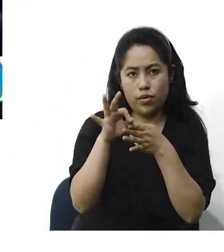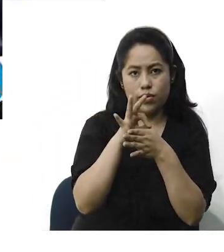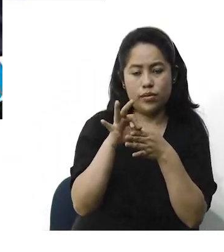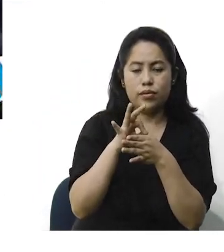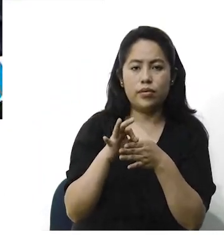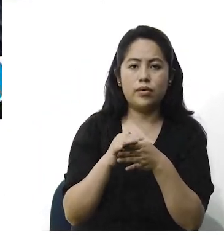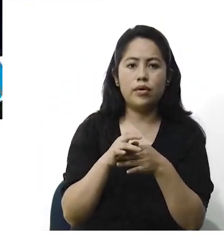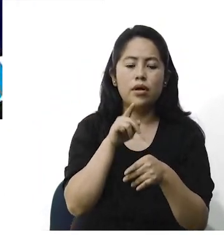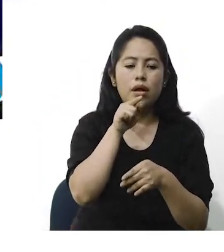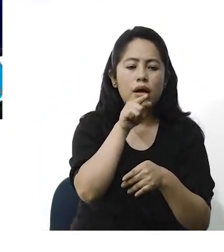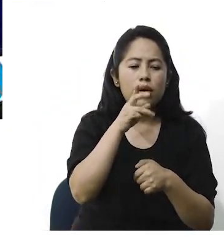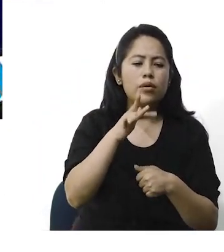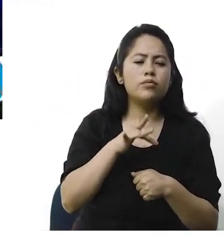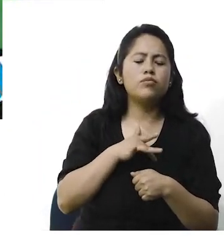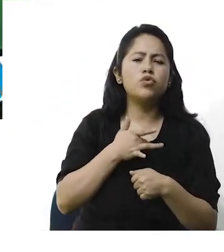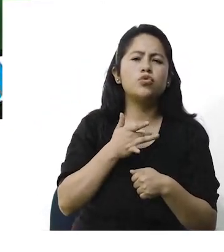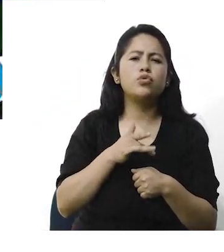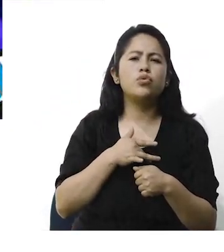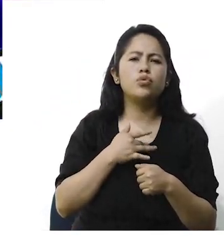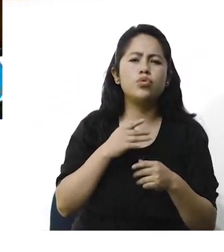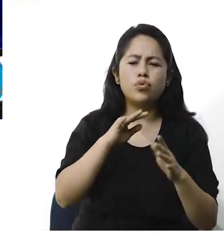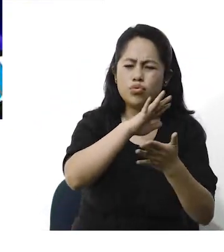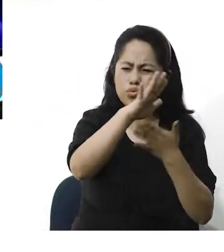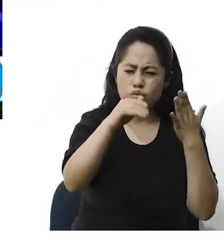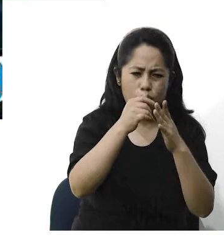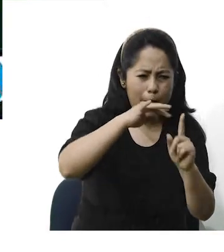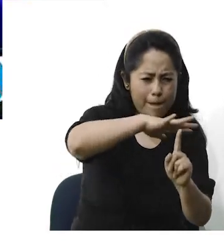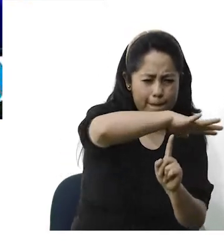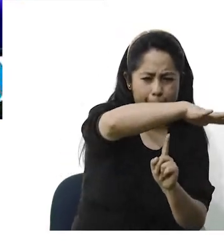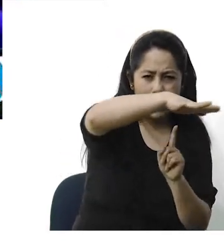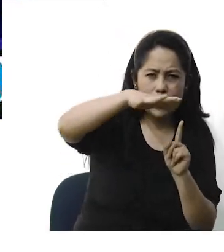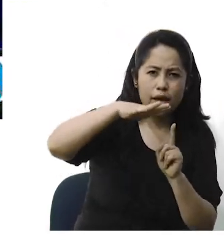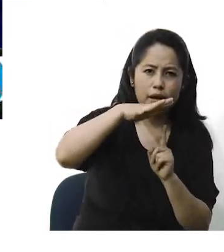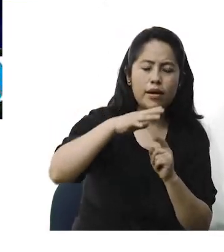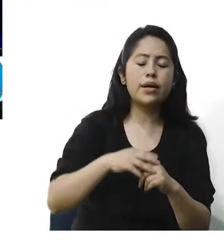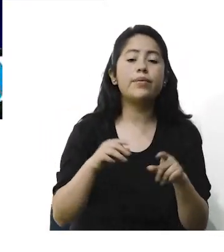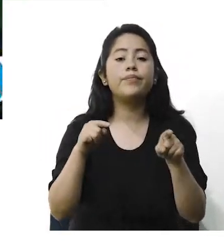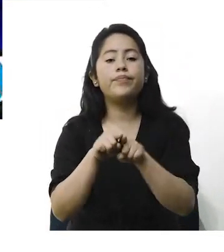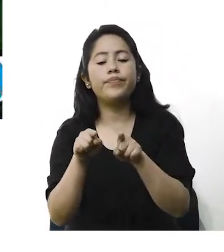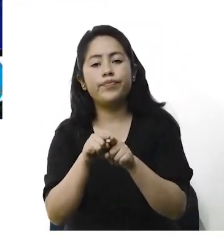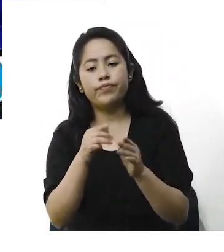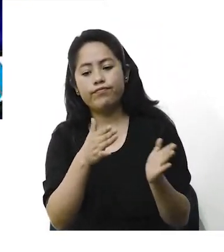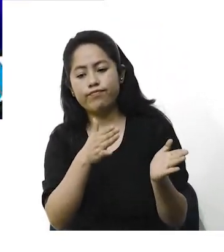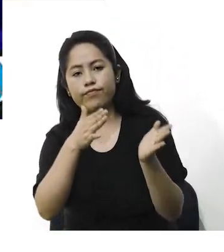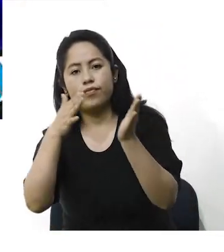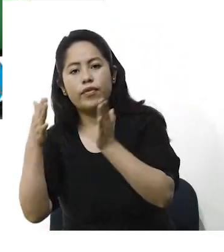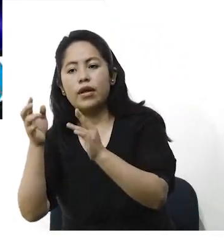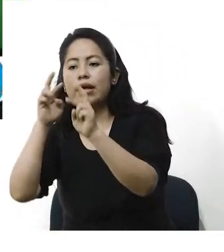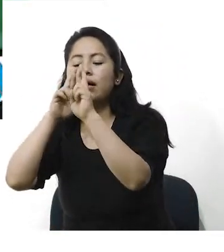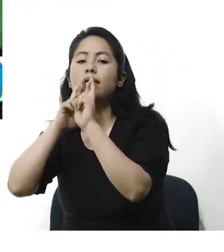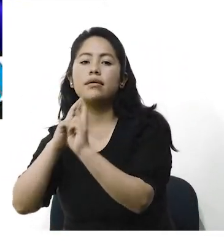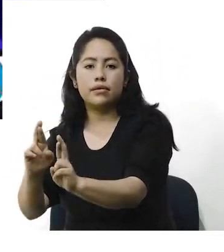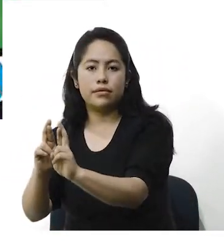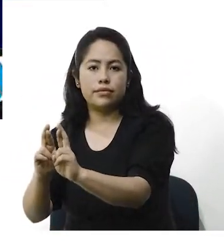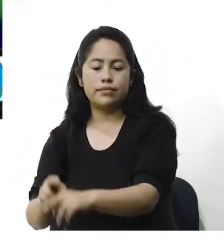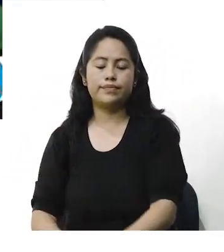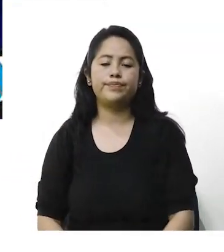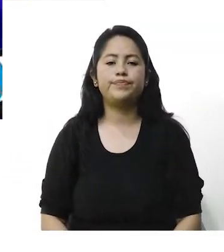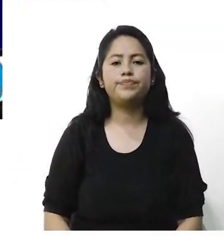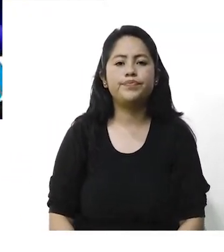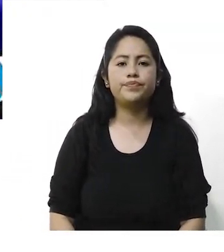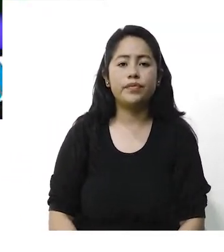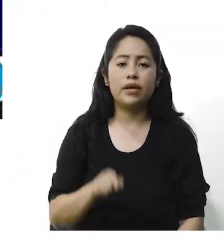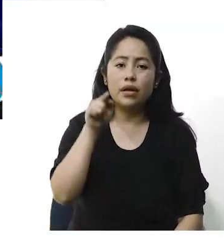percibir todo lo que está en nuestro alrededor y por otro lado, responder, emite respuesta. Y esto es